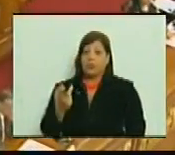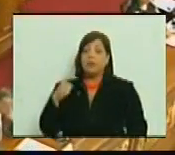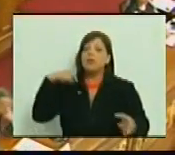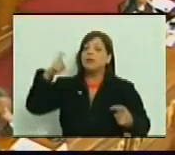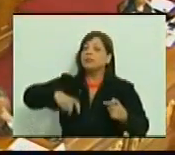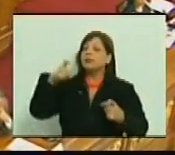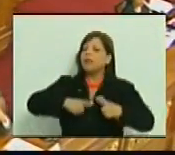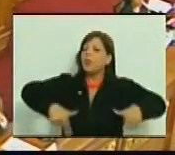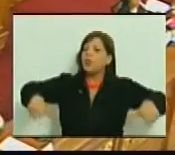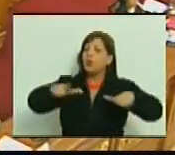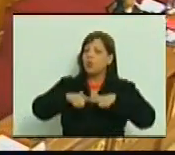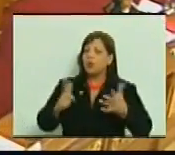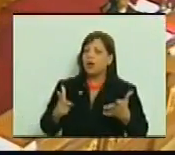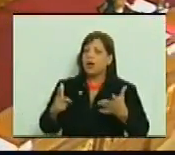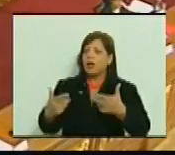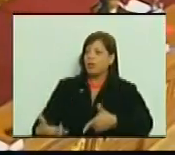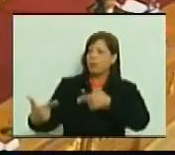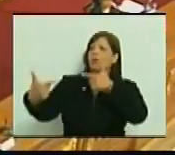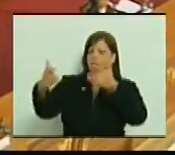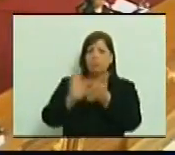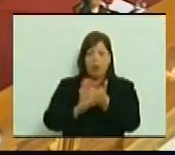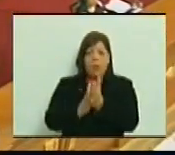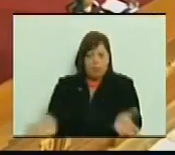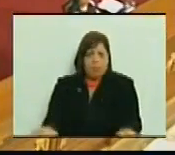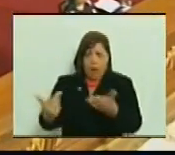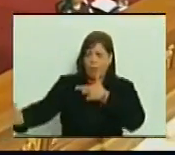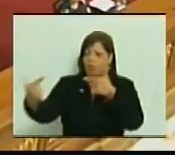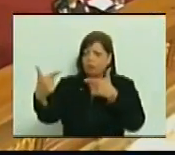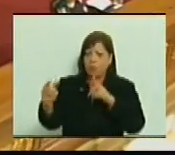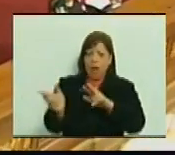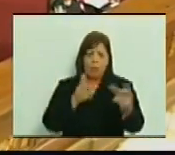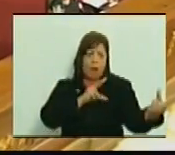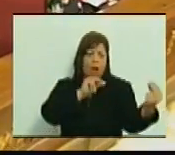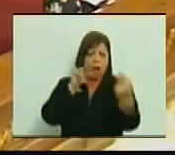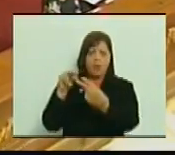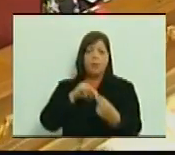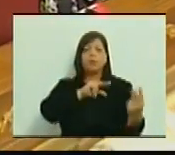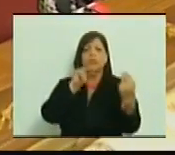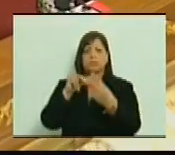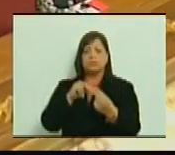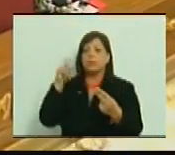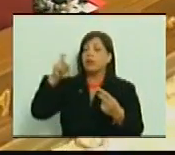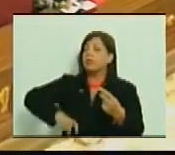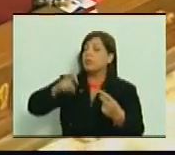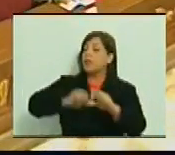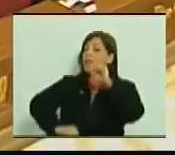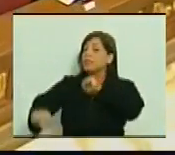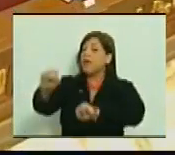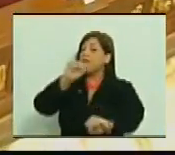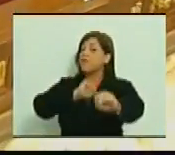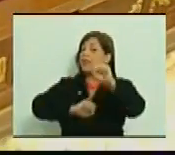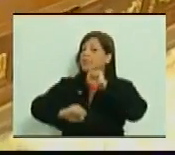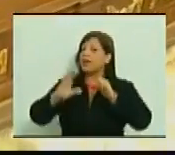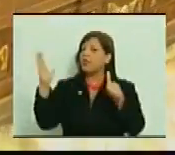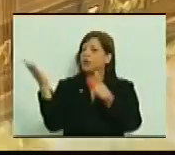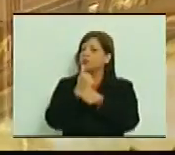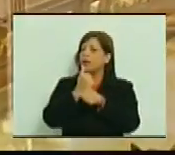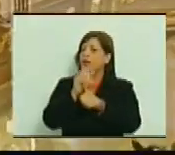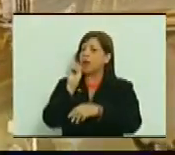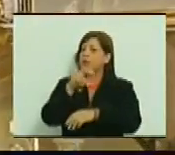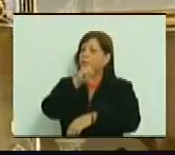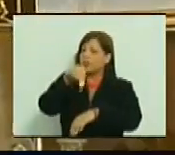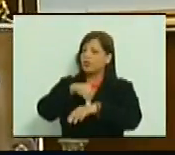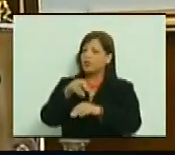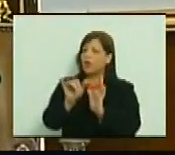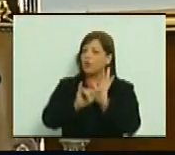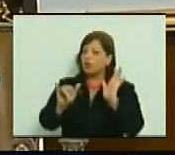Necesitamos entonces, si hay que hacer una confrontación pública, hagamos una confrontación pública. Pero es necesario defender lo que se ha logrado con la Asamblea Nacional